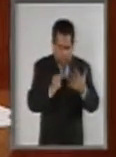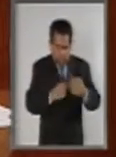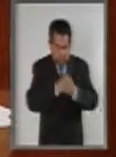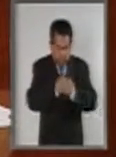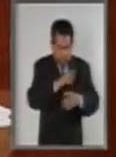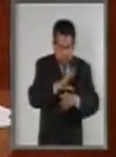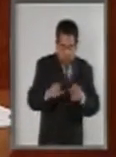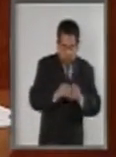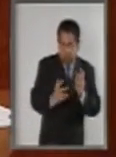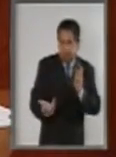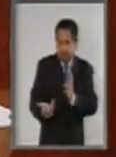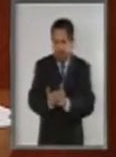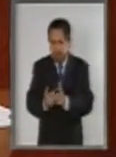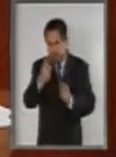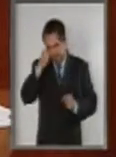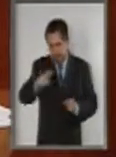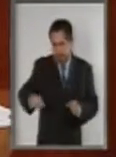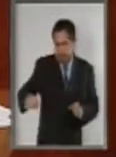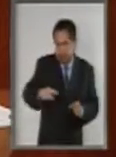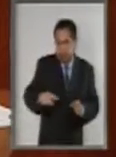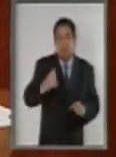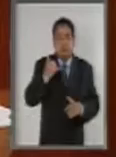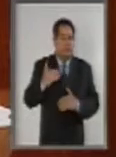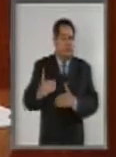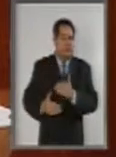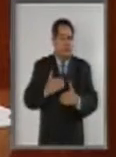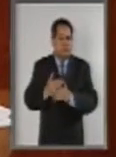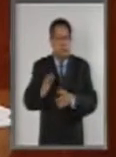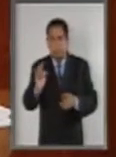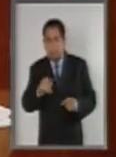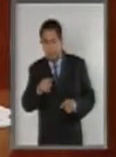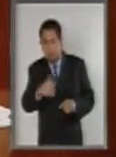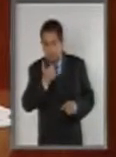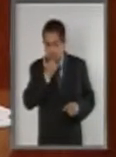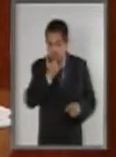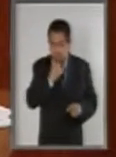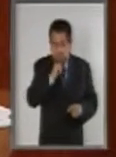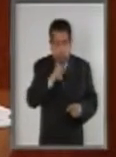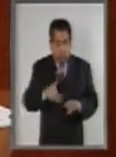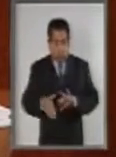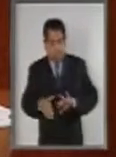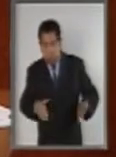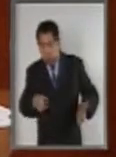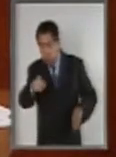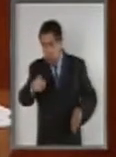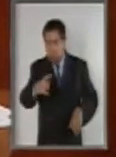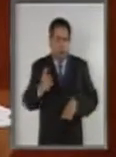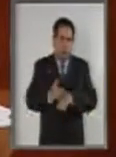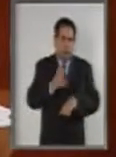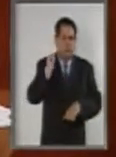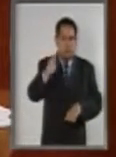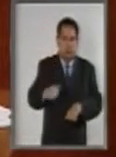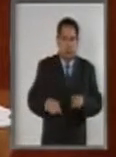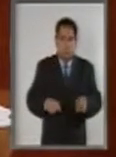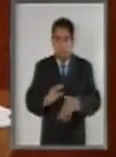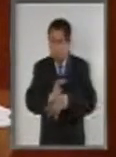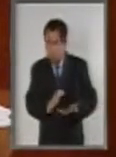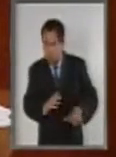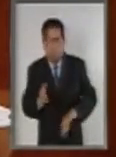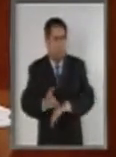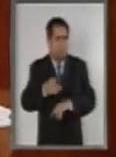educativos para todos y eventualmente infraccionar a quien sea segregado o quien segregue o